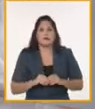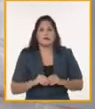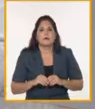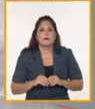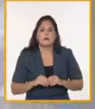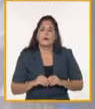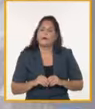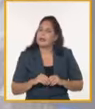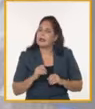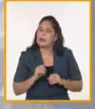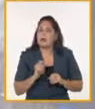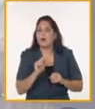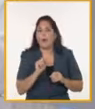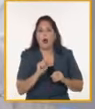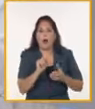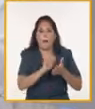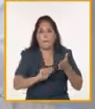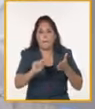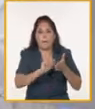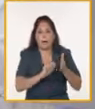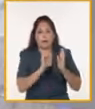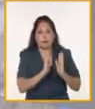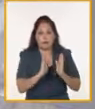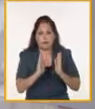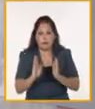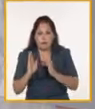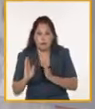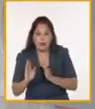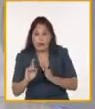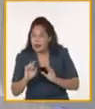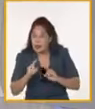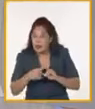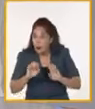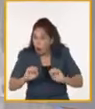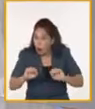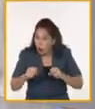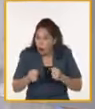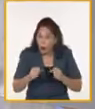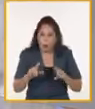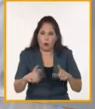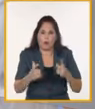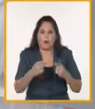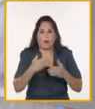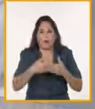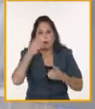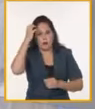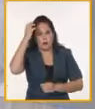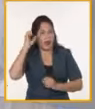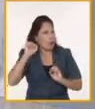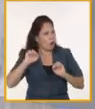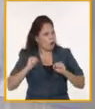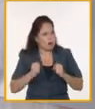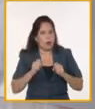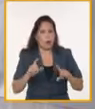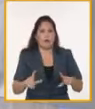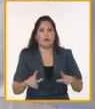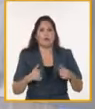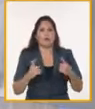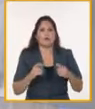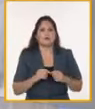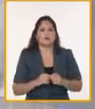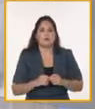determinados plazos de cumplimiento Y es obligat de obligatorio cumplimiento por la empresa Estatal empresa Estatal que va a sacar a